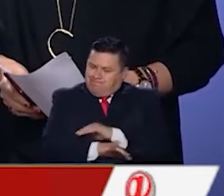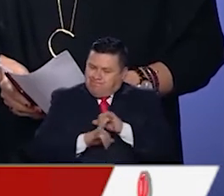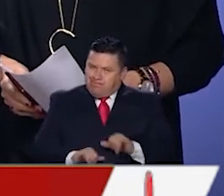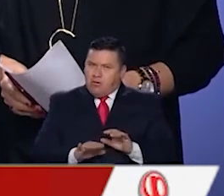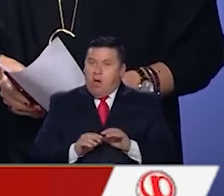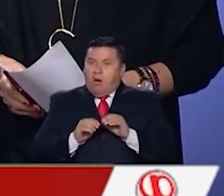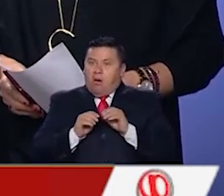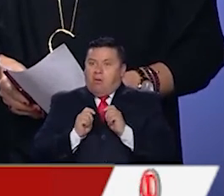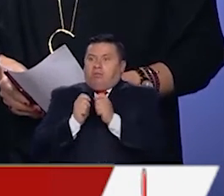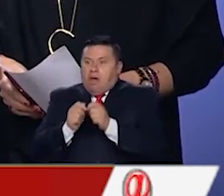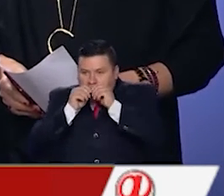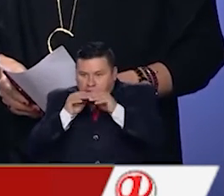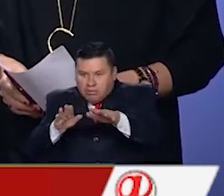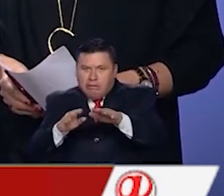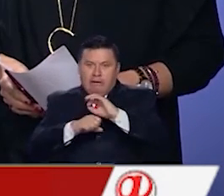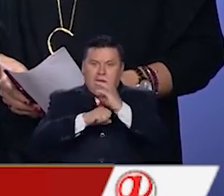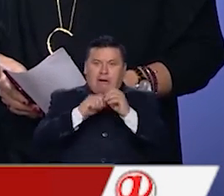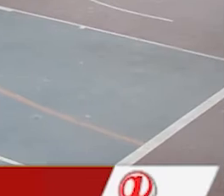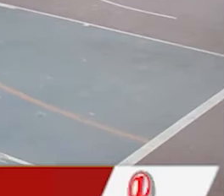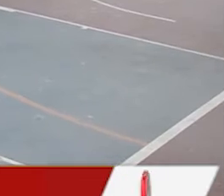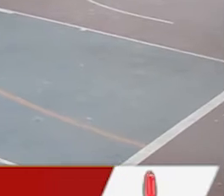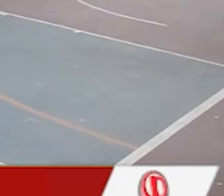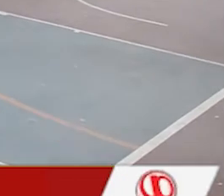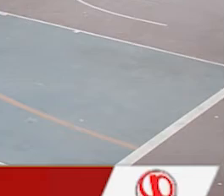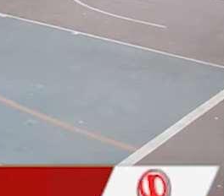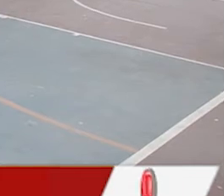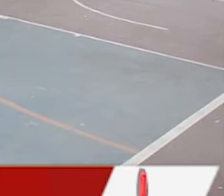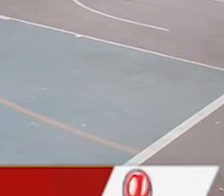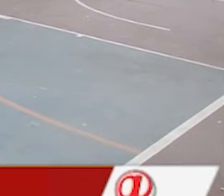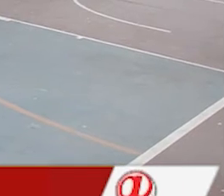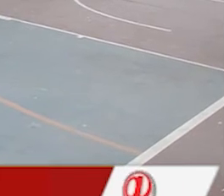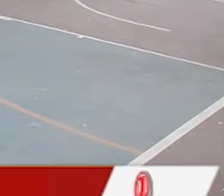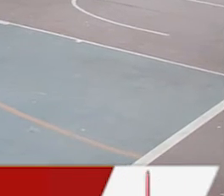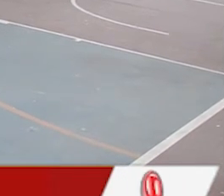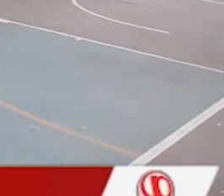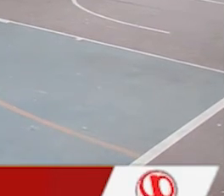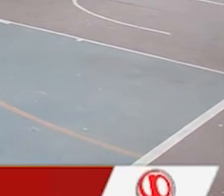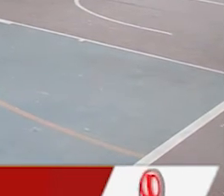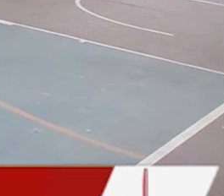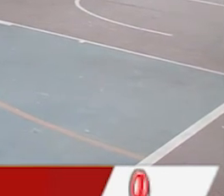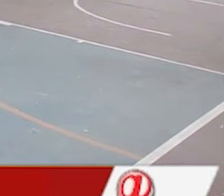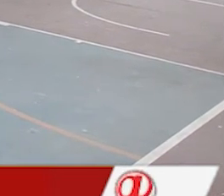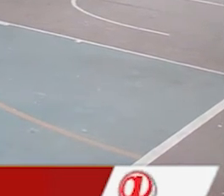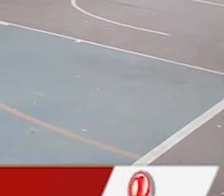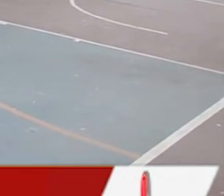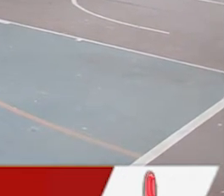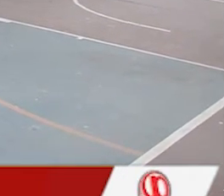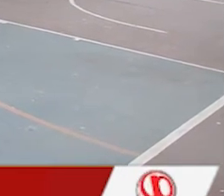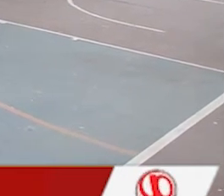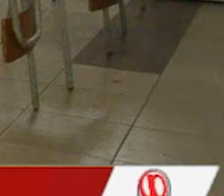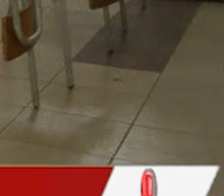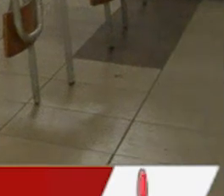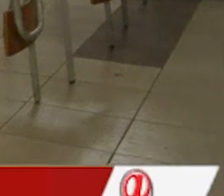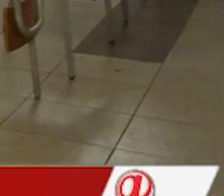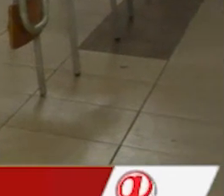sean factores de propagación del coronavirus. La ministra de Educación dio a conocer que a partir de hoy se dispone una plataforma para